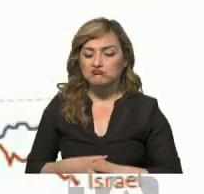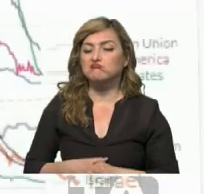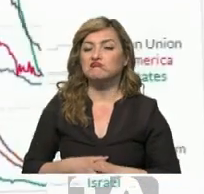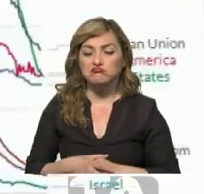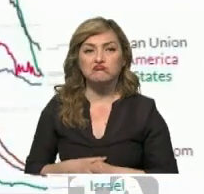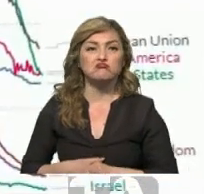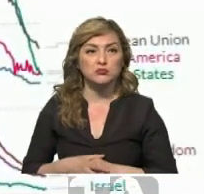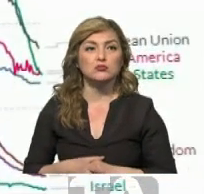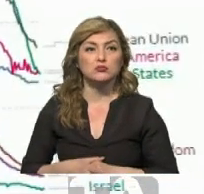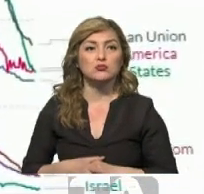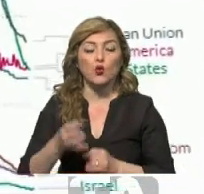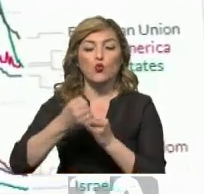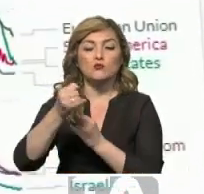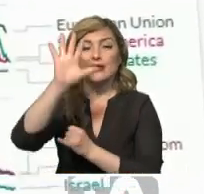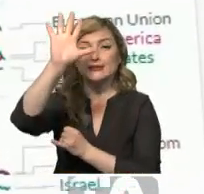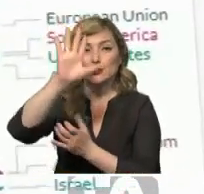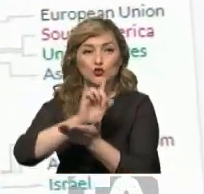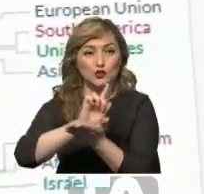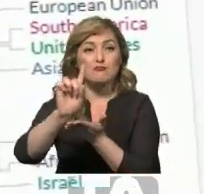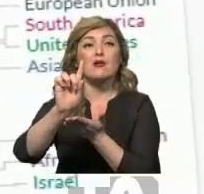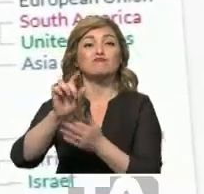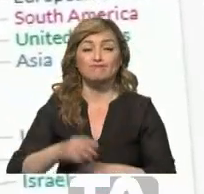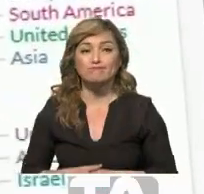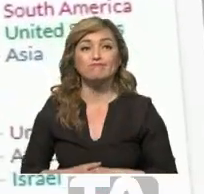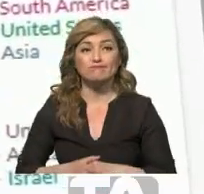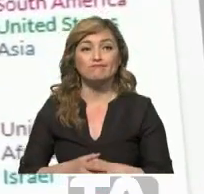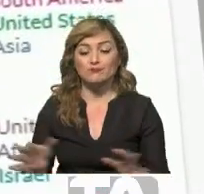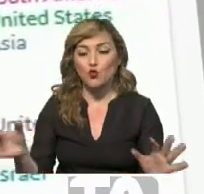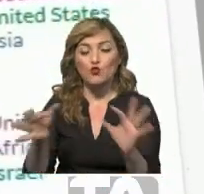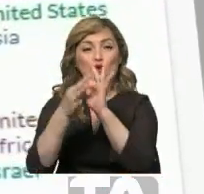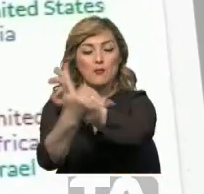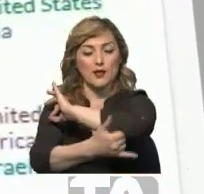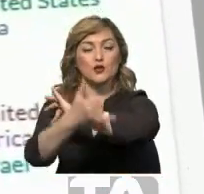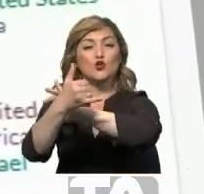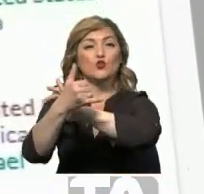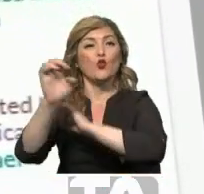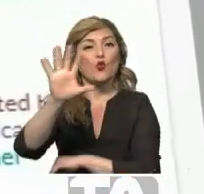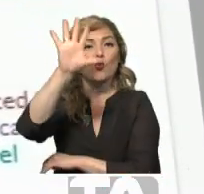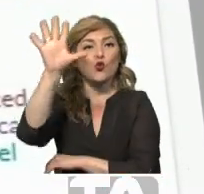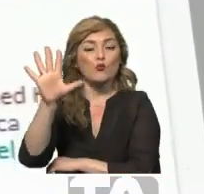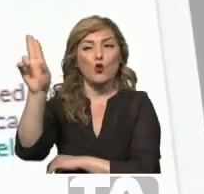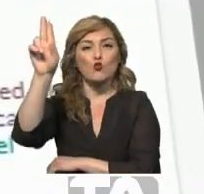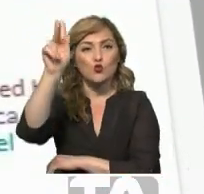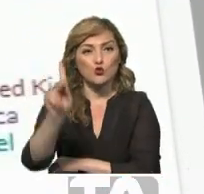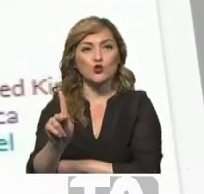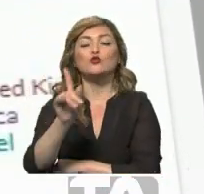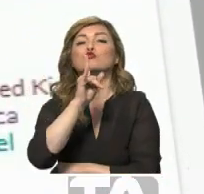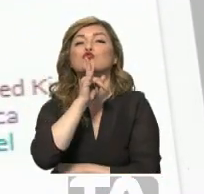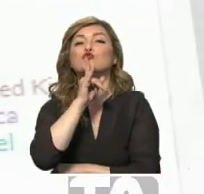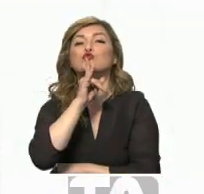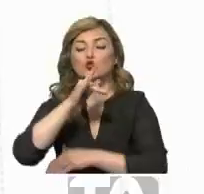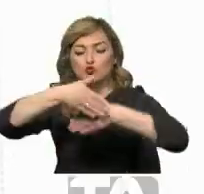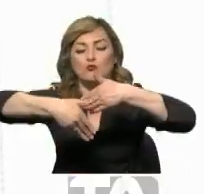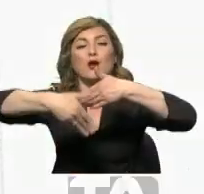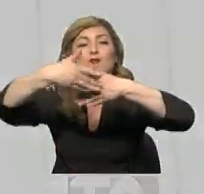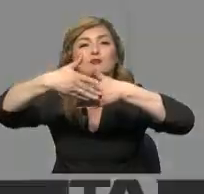que se ha registrado durante las últimas 5 semanas, también en la Unión Europea, en Reino Unido, en Estados Unidos y en parte de Sudamérica. En